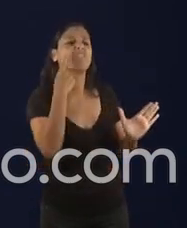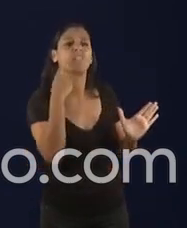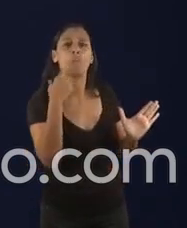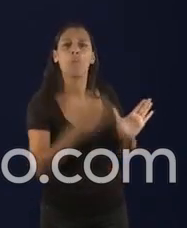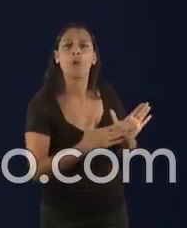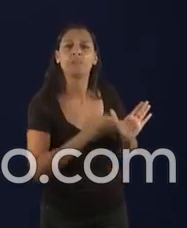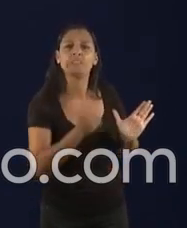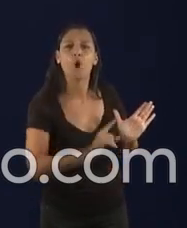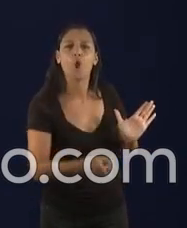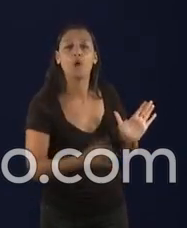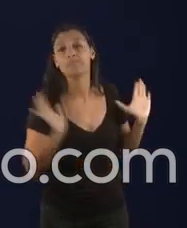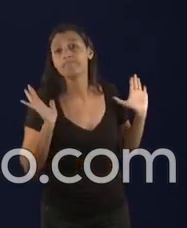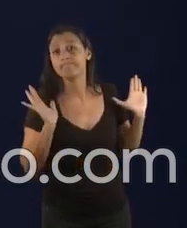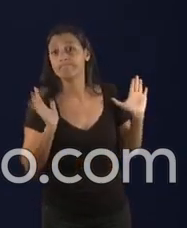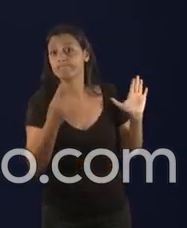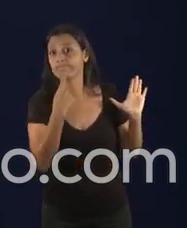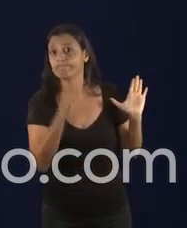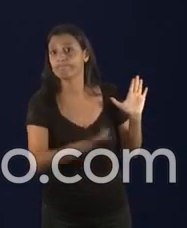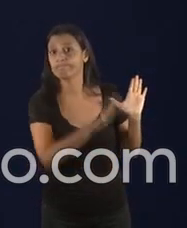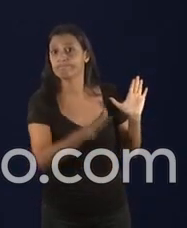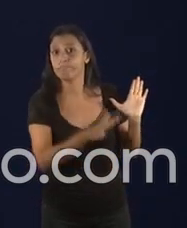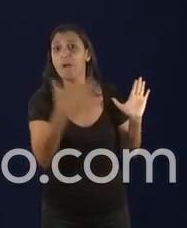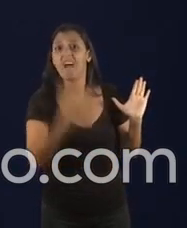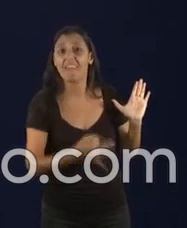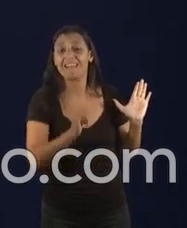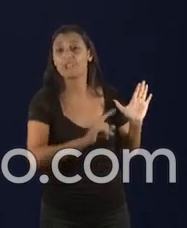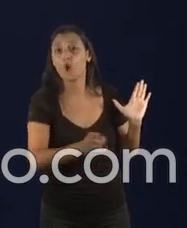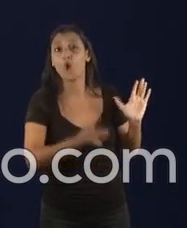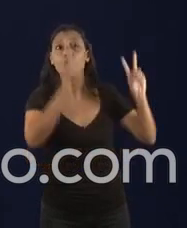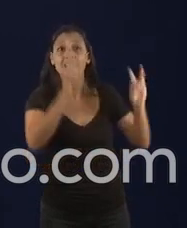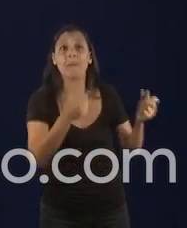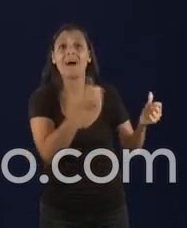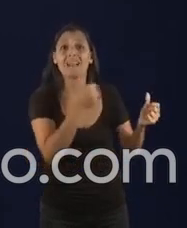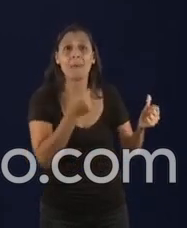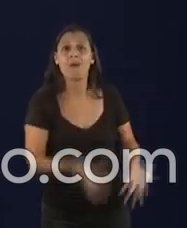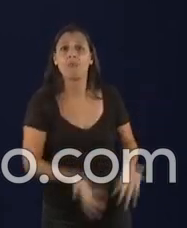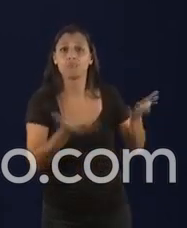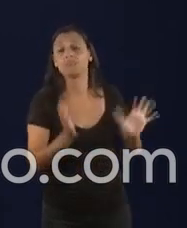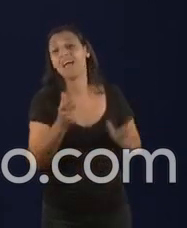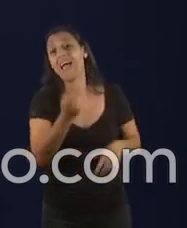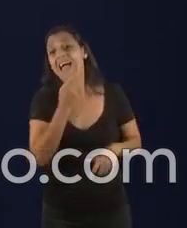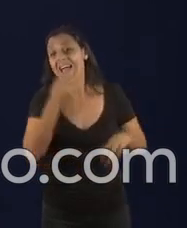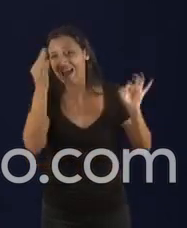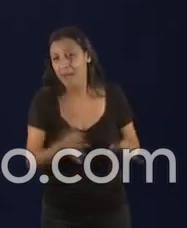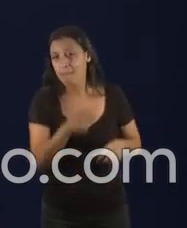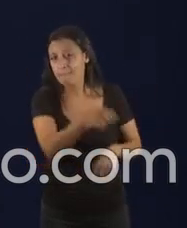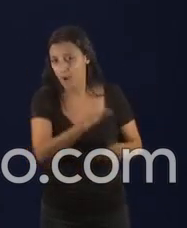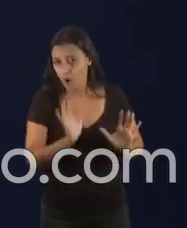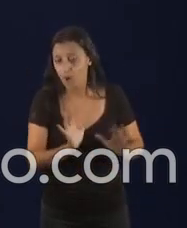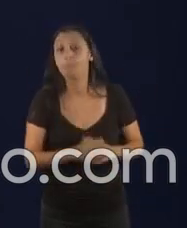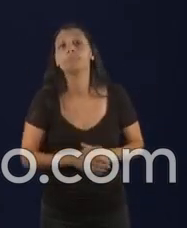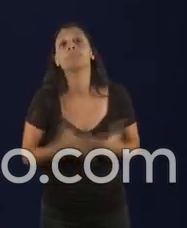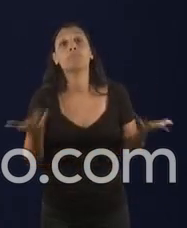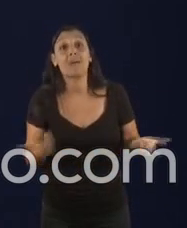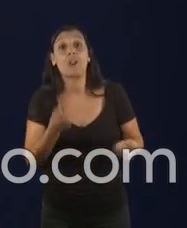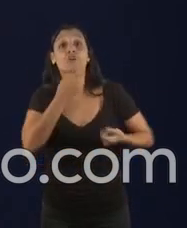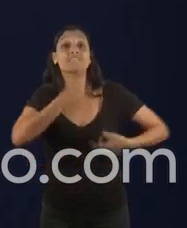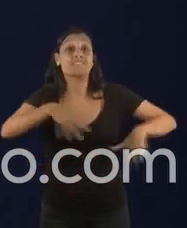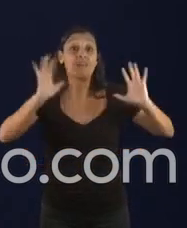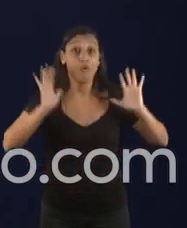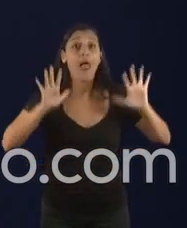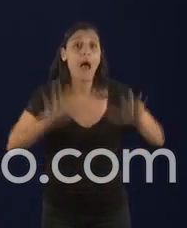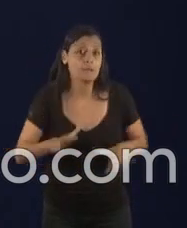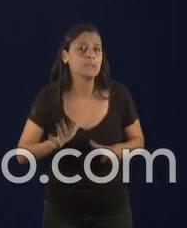Si efectivamente eso es eh verídico o no el ejemplo ese concreto Eh pero en tal caso es parte del